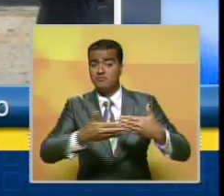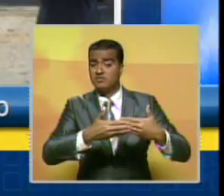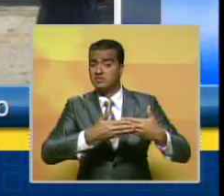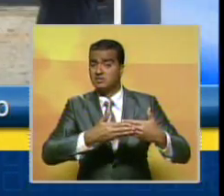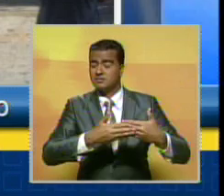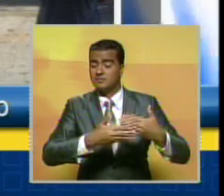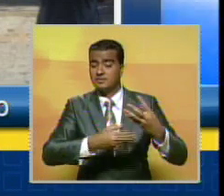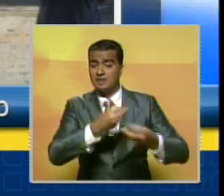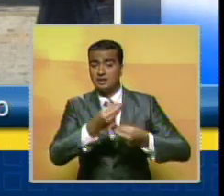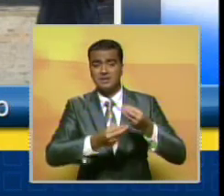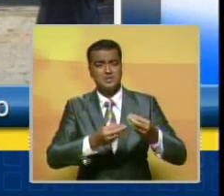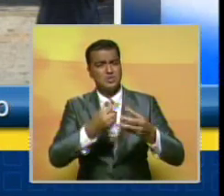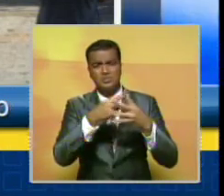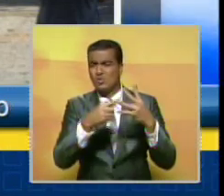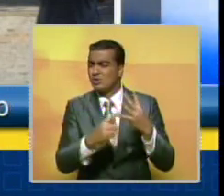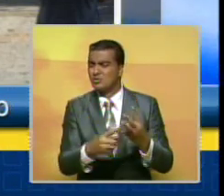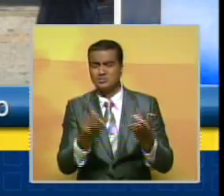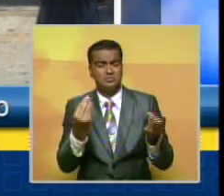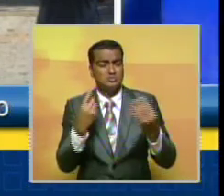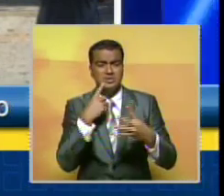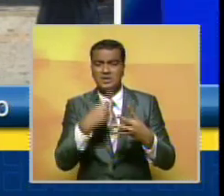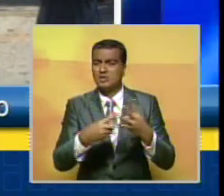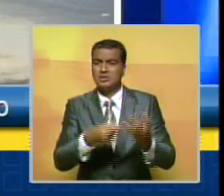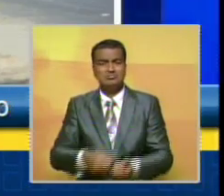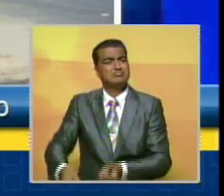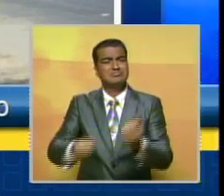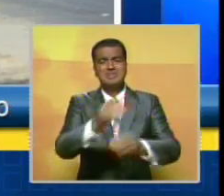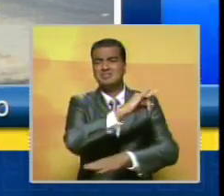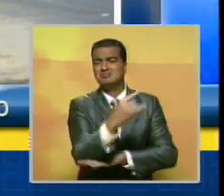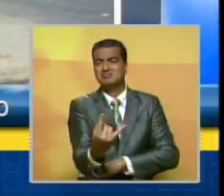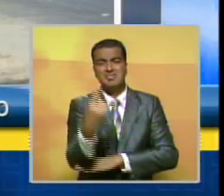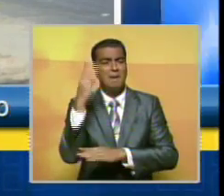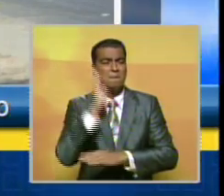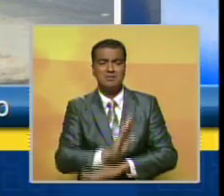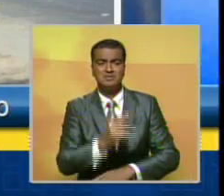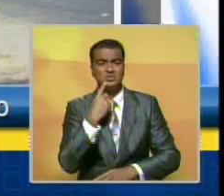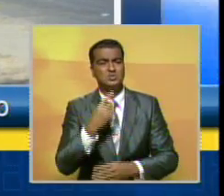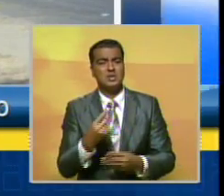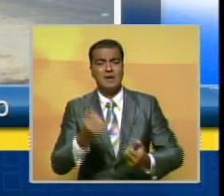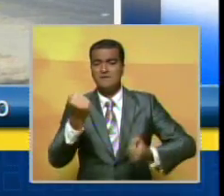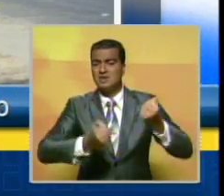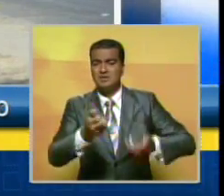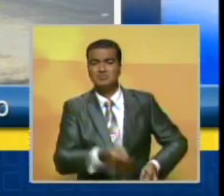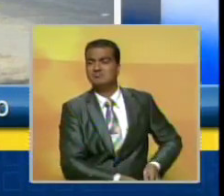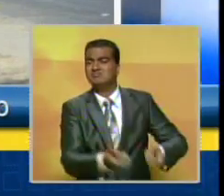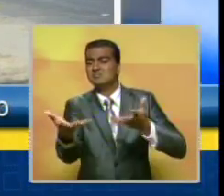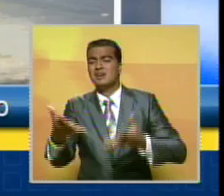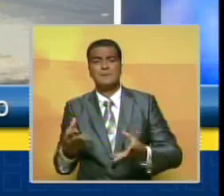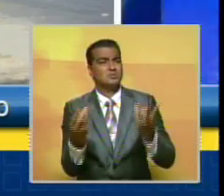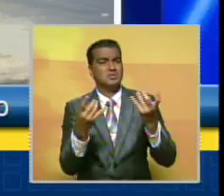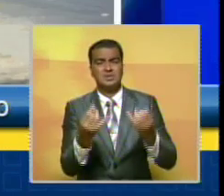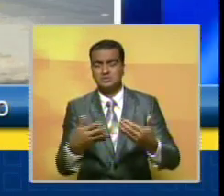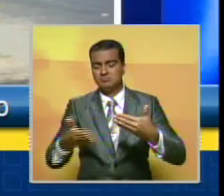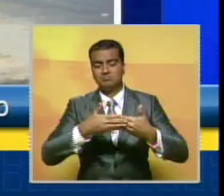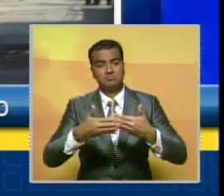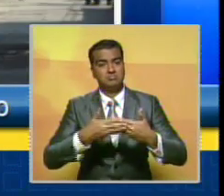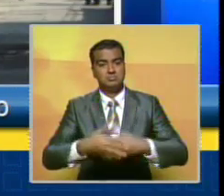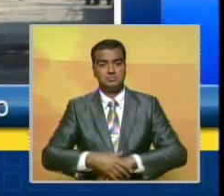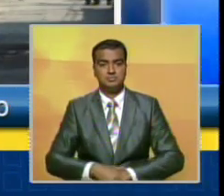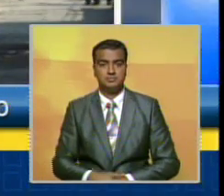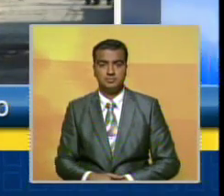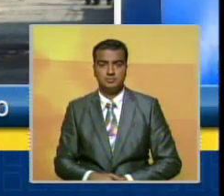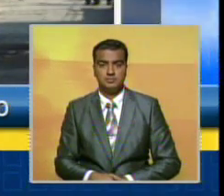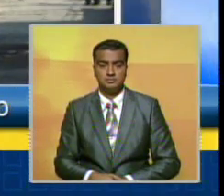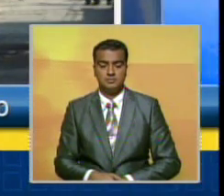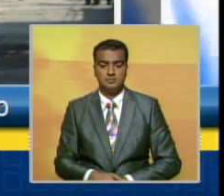están hechas con todo tipo de material: troncos, basura, escombros, vehículos y viejos electrodomésticos. En el Trigal